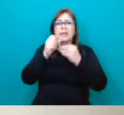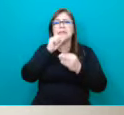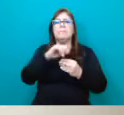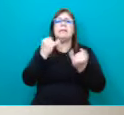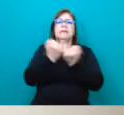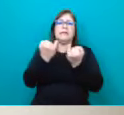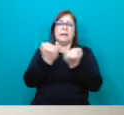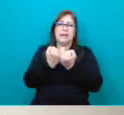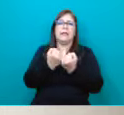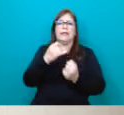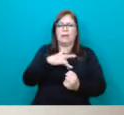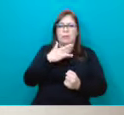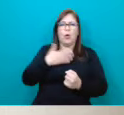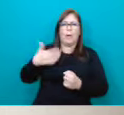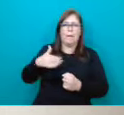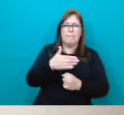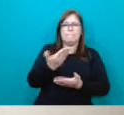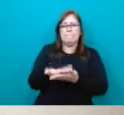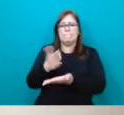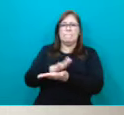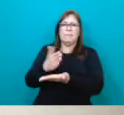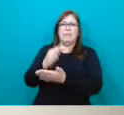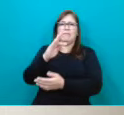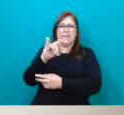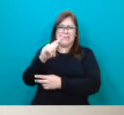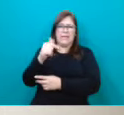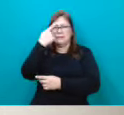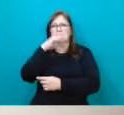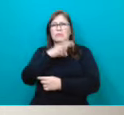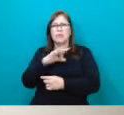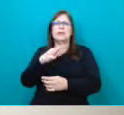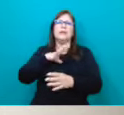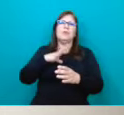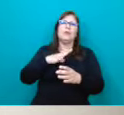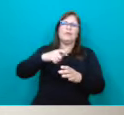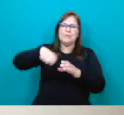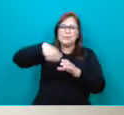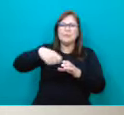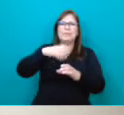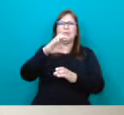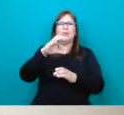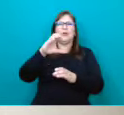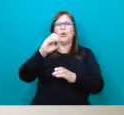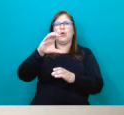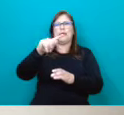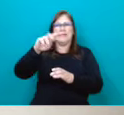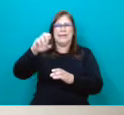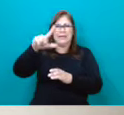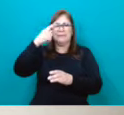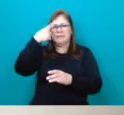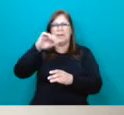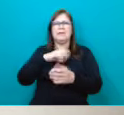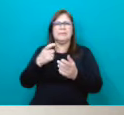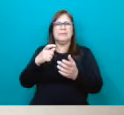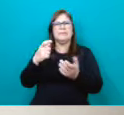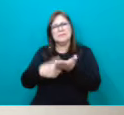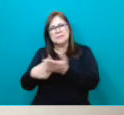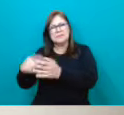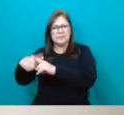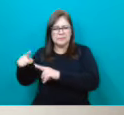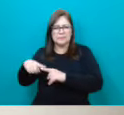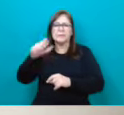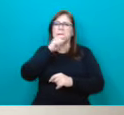mojarras fritas, bien ricas, y los cocteles de mariscos. Las bebidas también son muy comunes y se acostumbran en esta